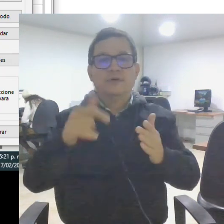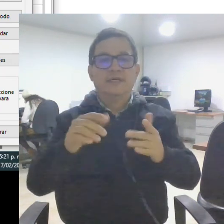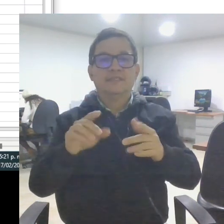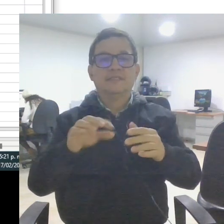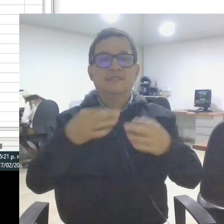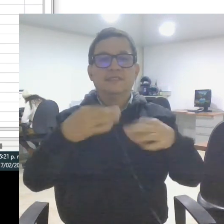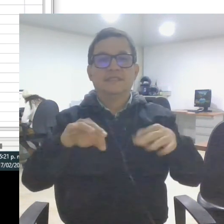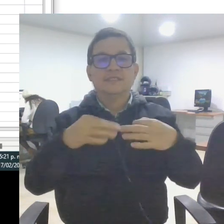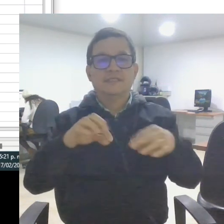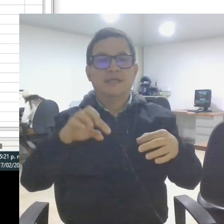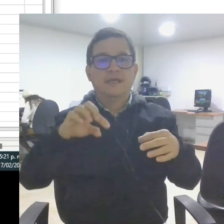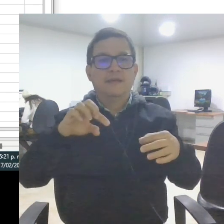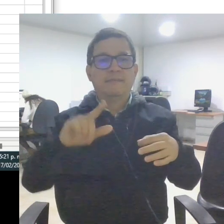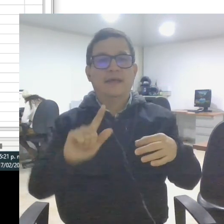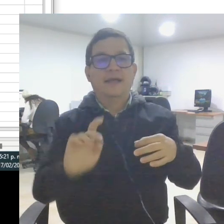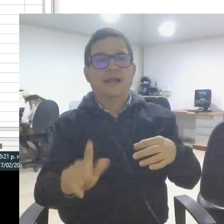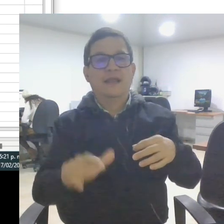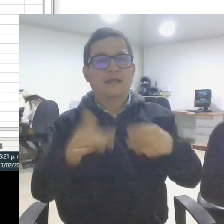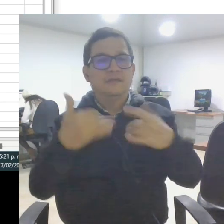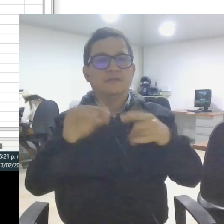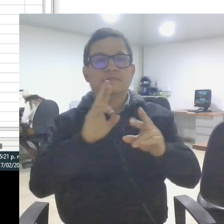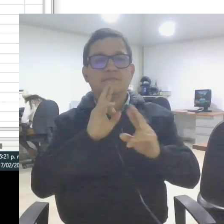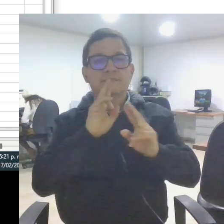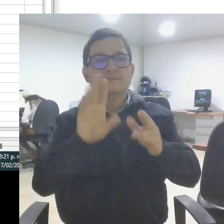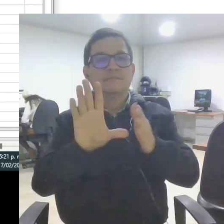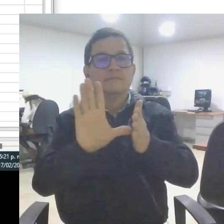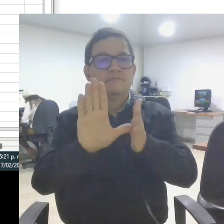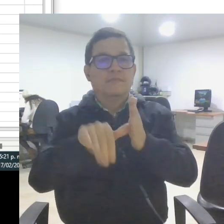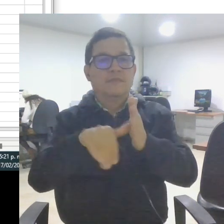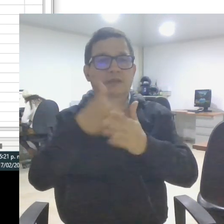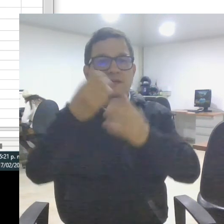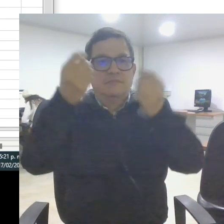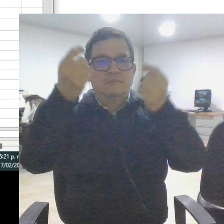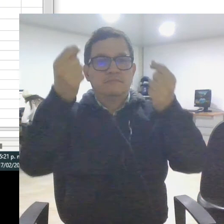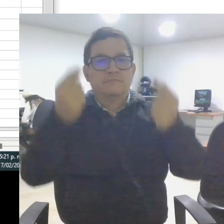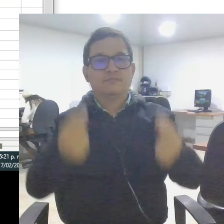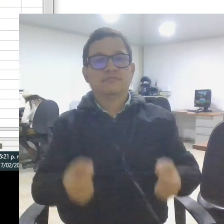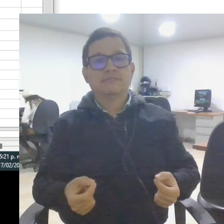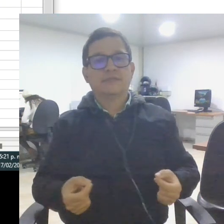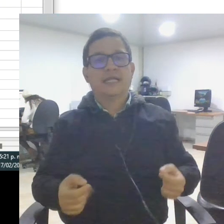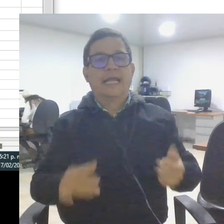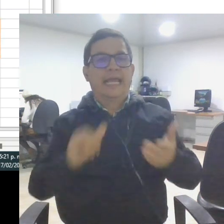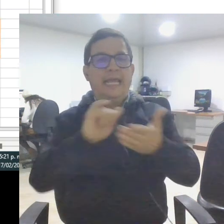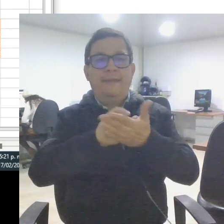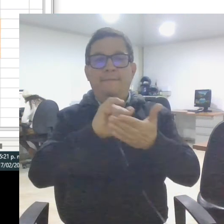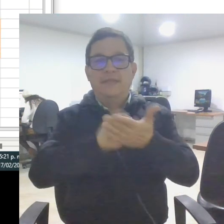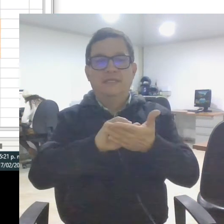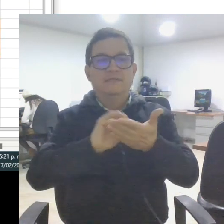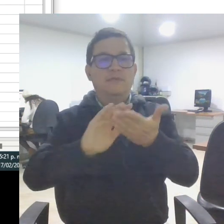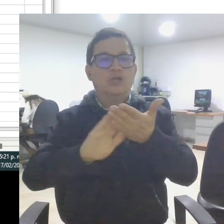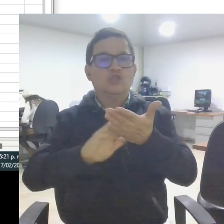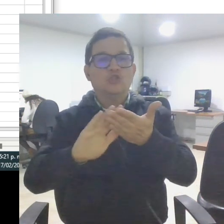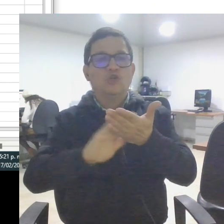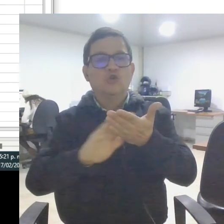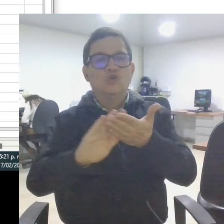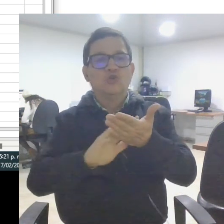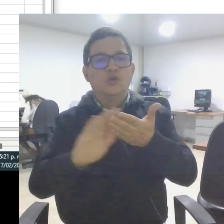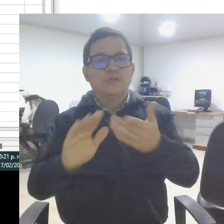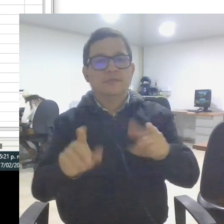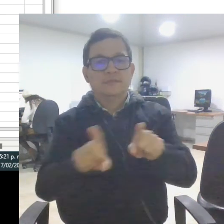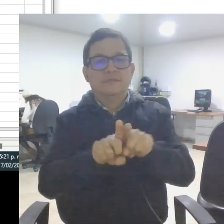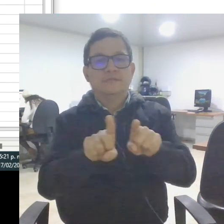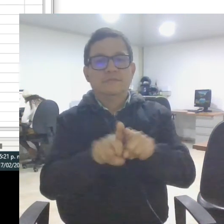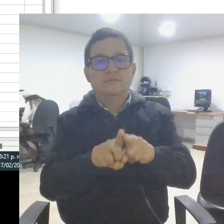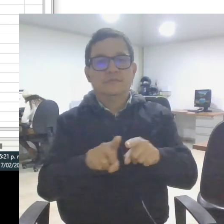resolver. Y si se dan cuenta, esta solución